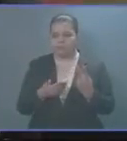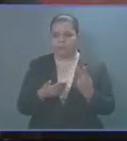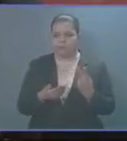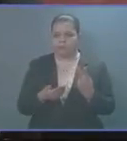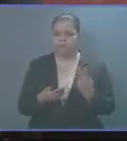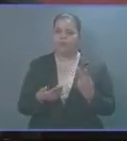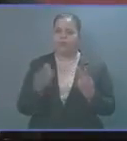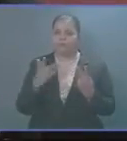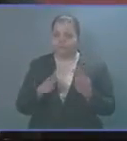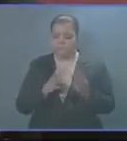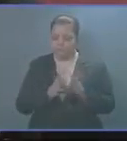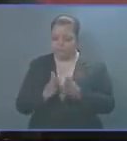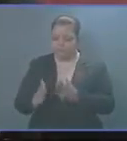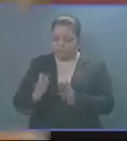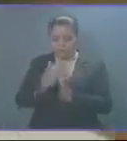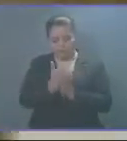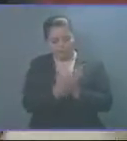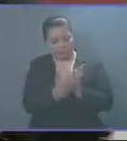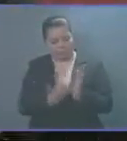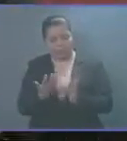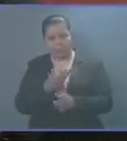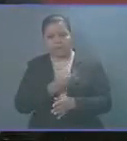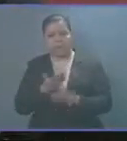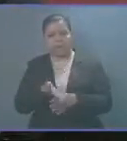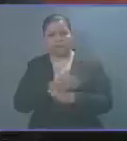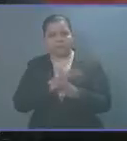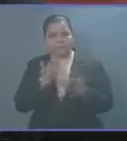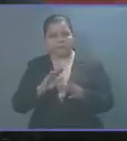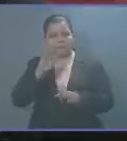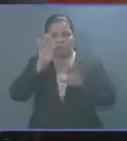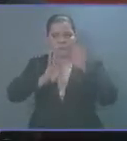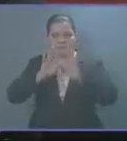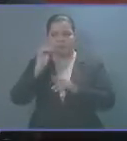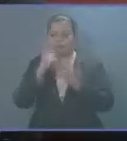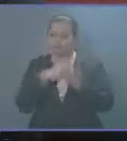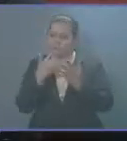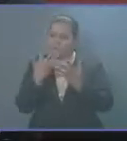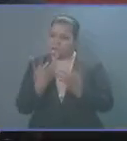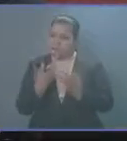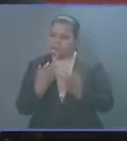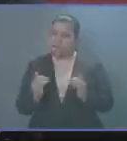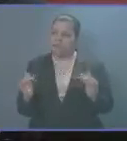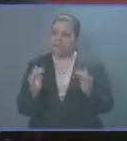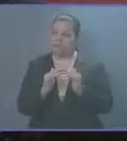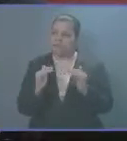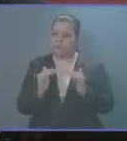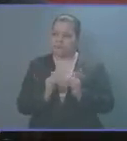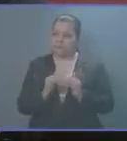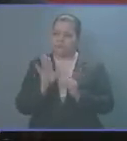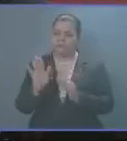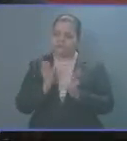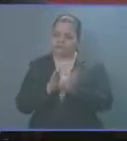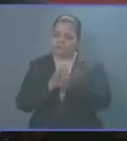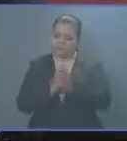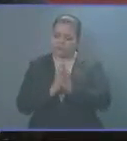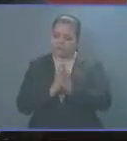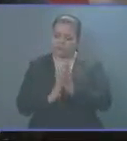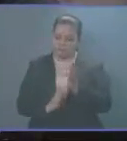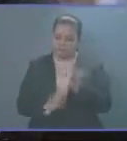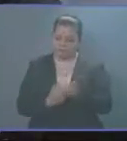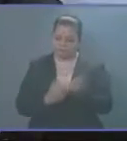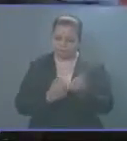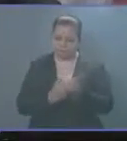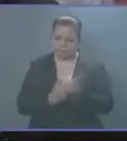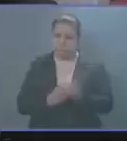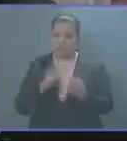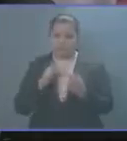el orden del listado en que pedimos la palabra, me quisiera unir también a esa petición. Y en